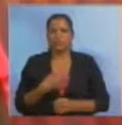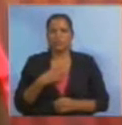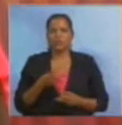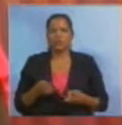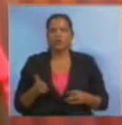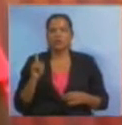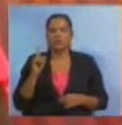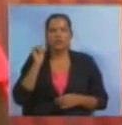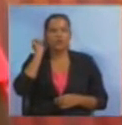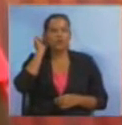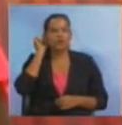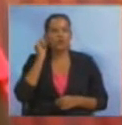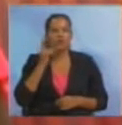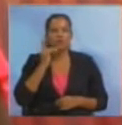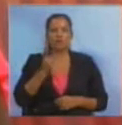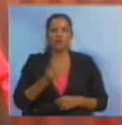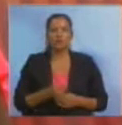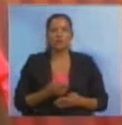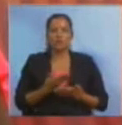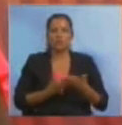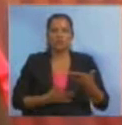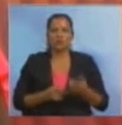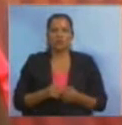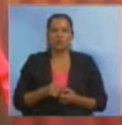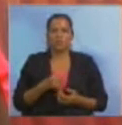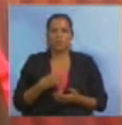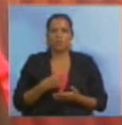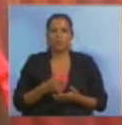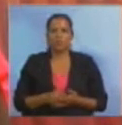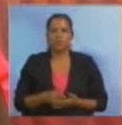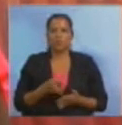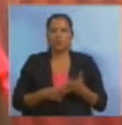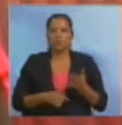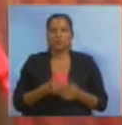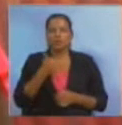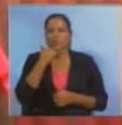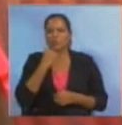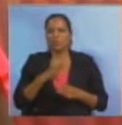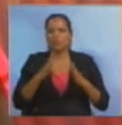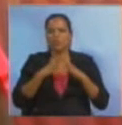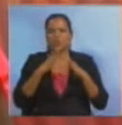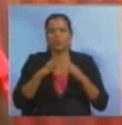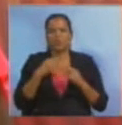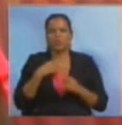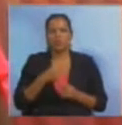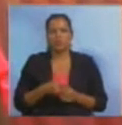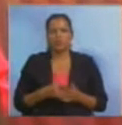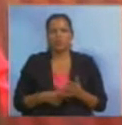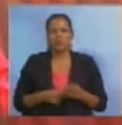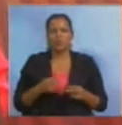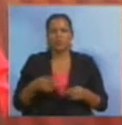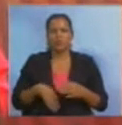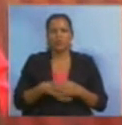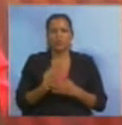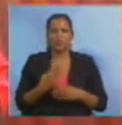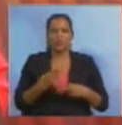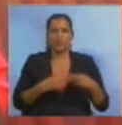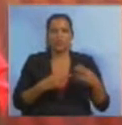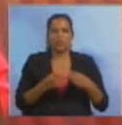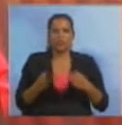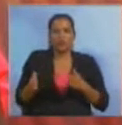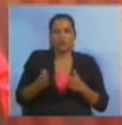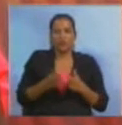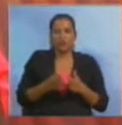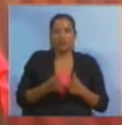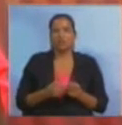Una ciudadana denunció violación a la propiedad privada. Asegura que una nueva construcción estaría